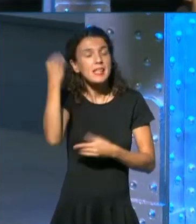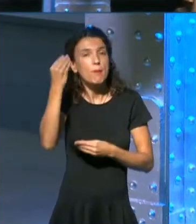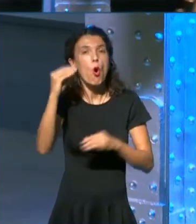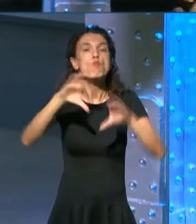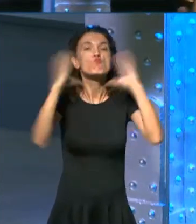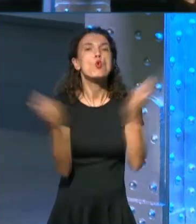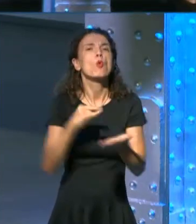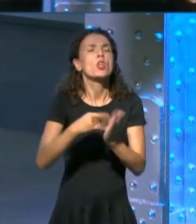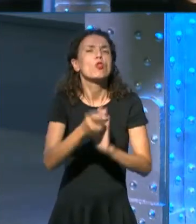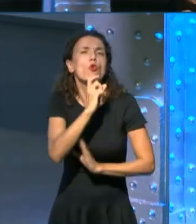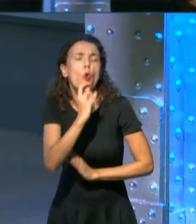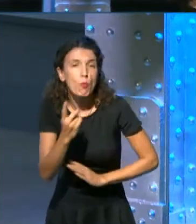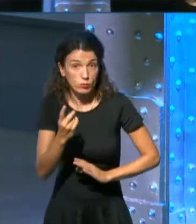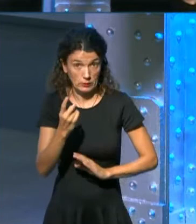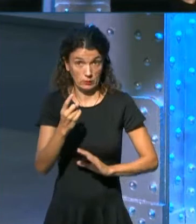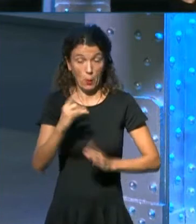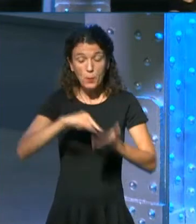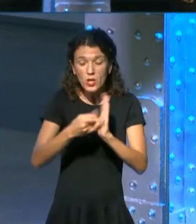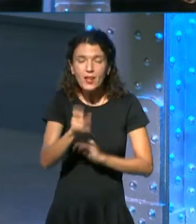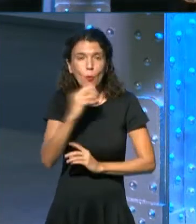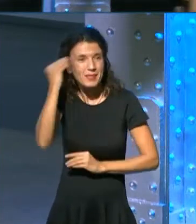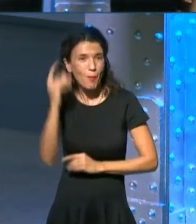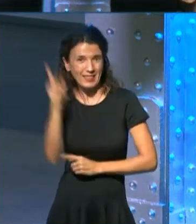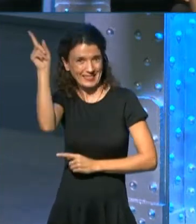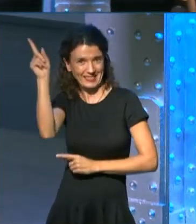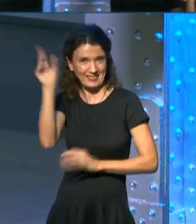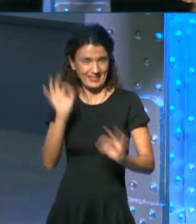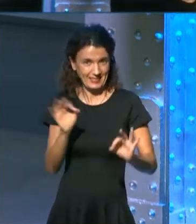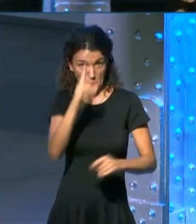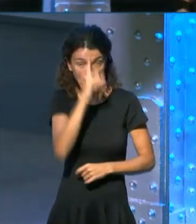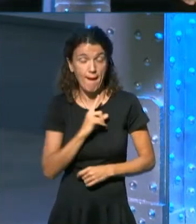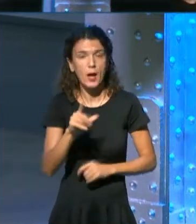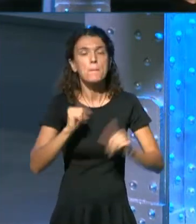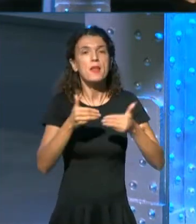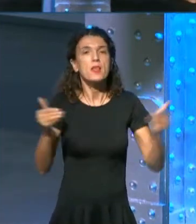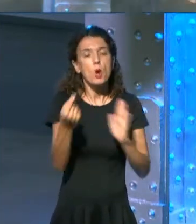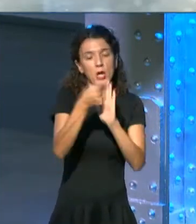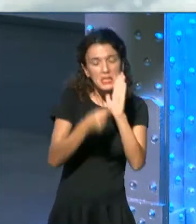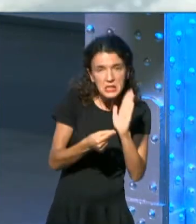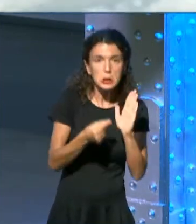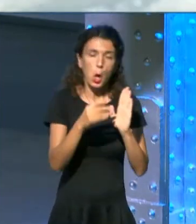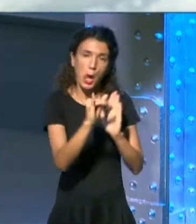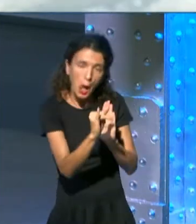proyectos. Y el mundo de los proyectos pensamos que es así. Al principio tenemos unos requisitos